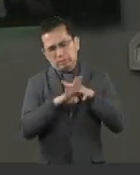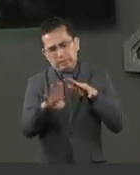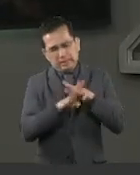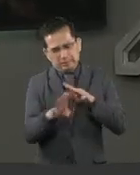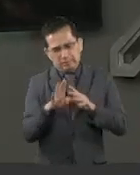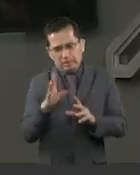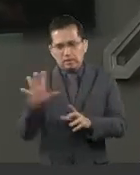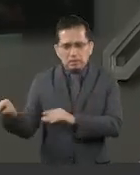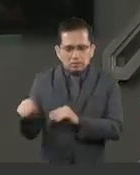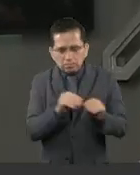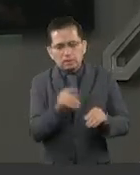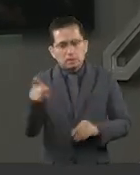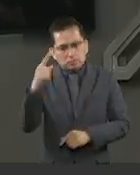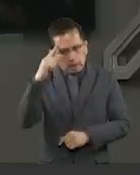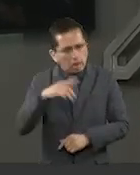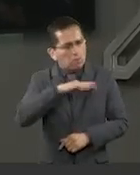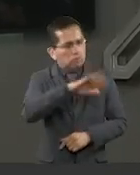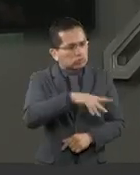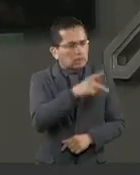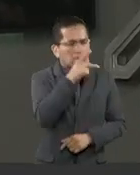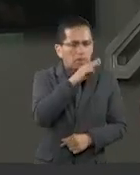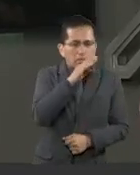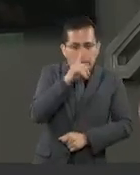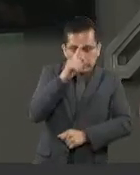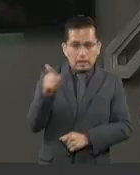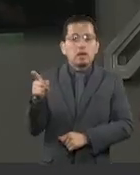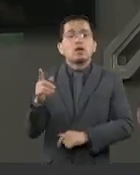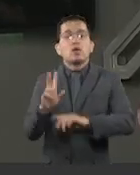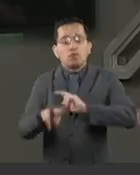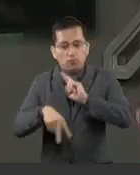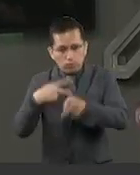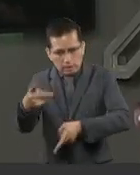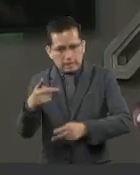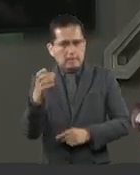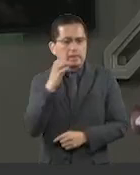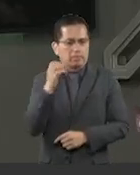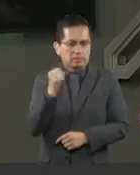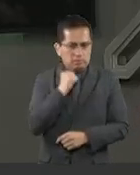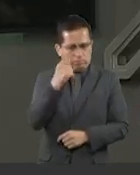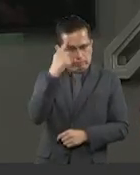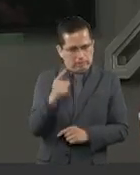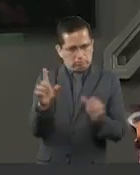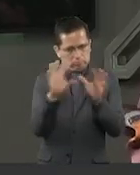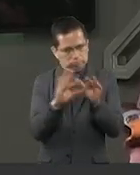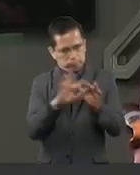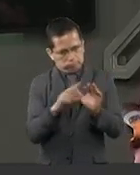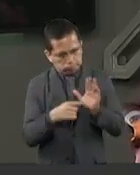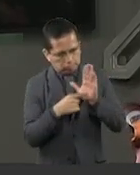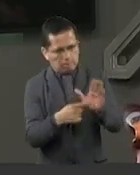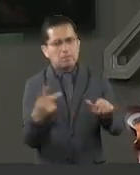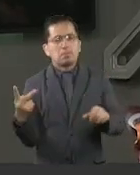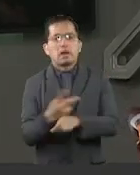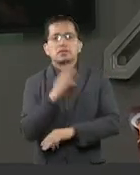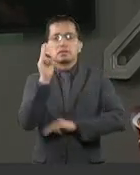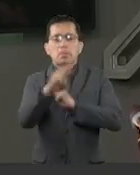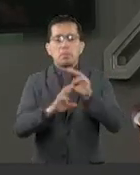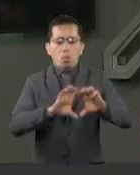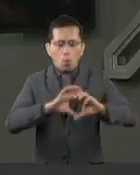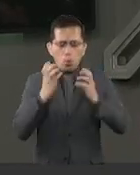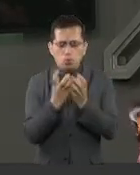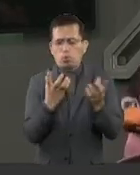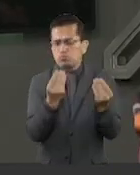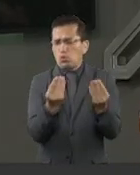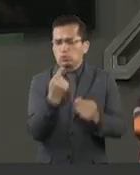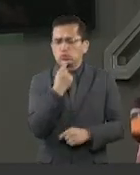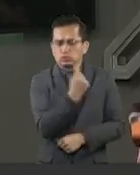visita obligada en su paso por México para hacer énfasis en la situación por la que atraviesan millones de niños en el mundo en condición de refugiados. Esta